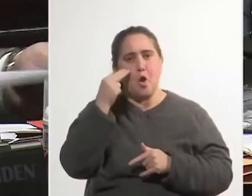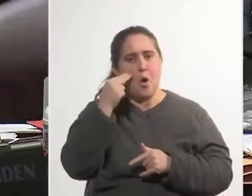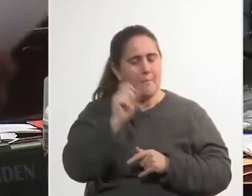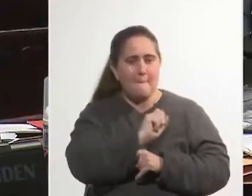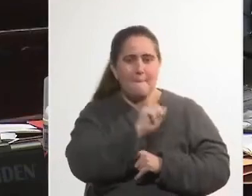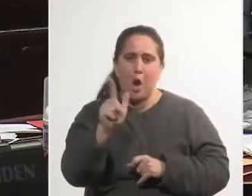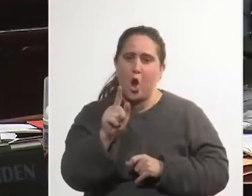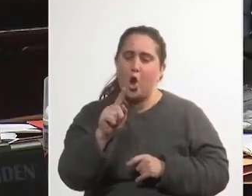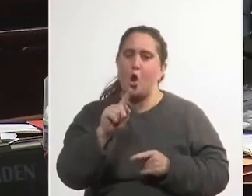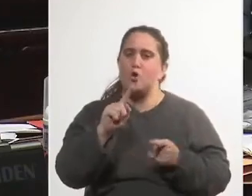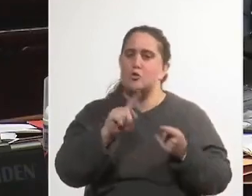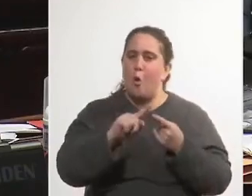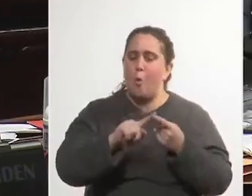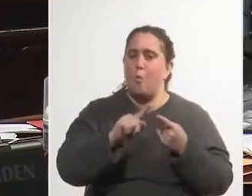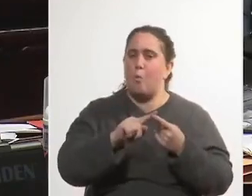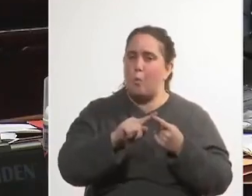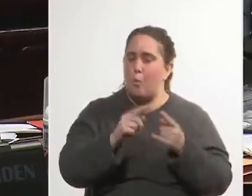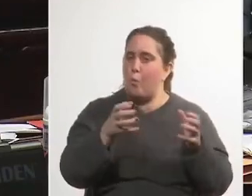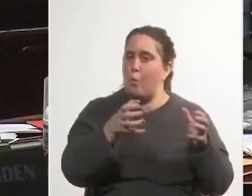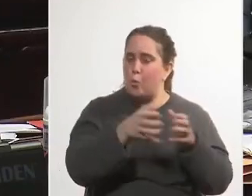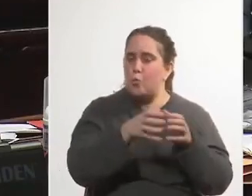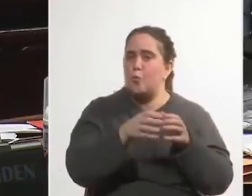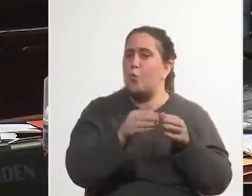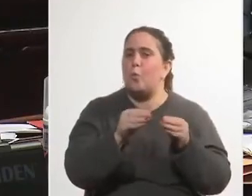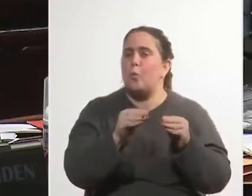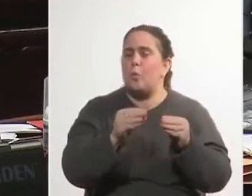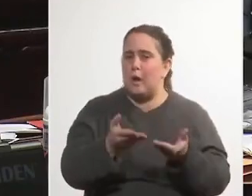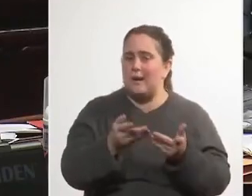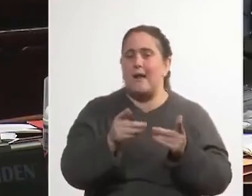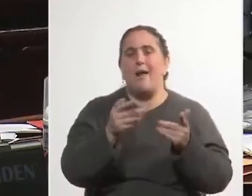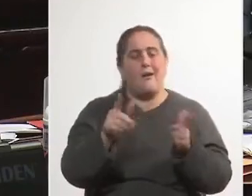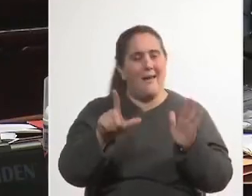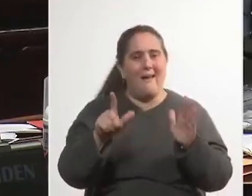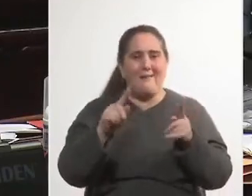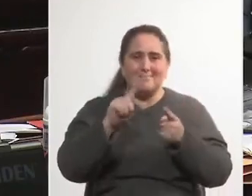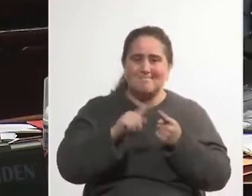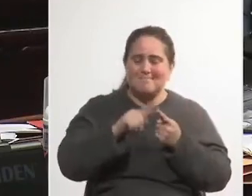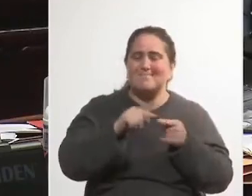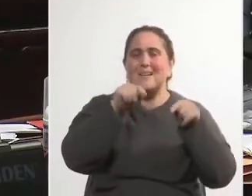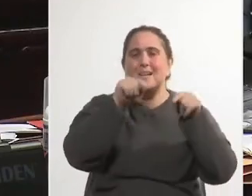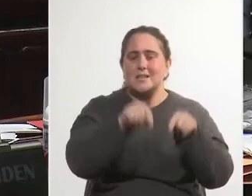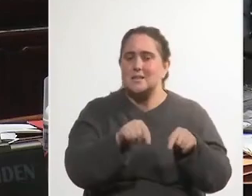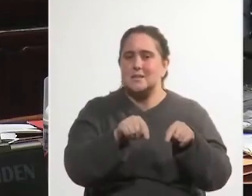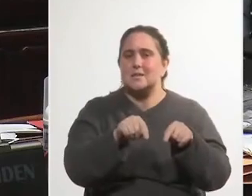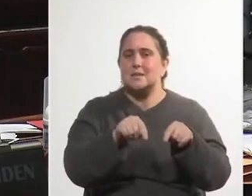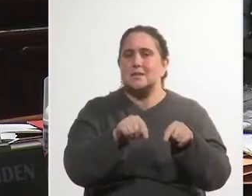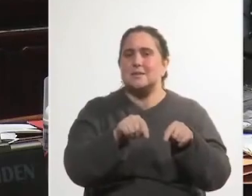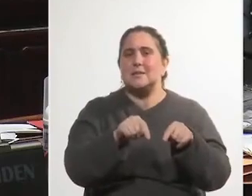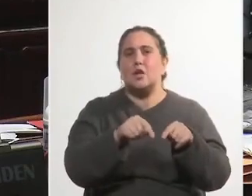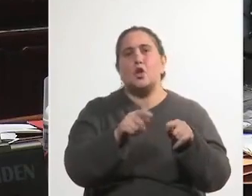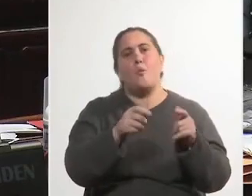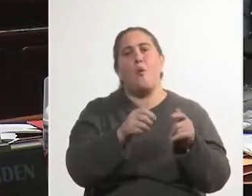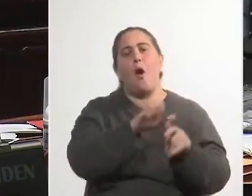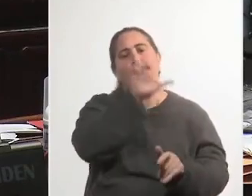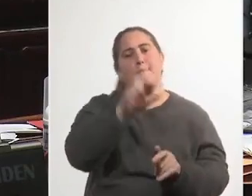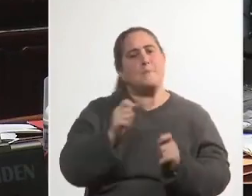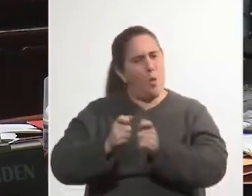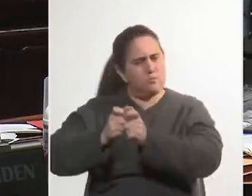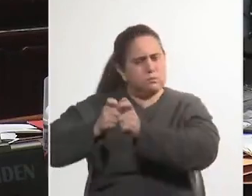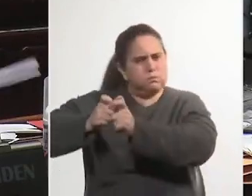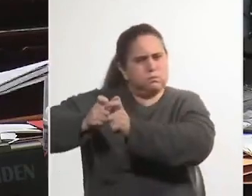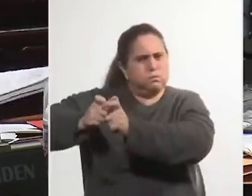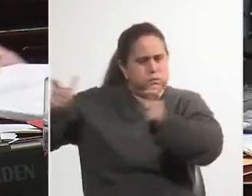colectiva en el Uruguay, y es de que ésta se ha transformado en una negociación entre las grandes